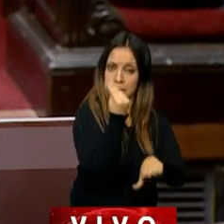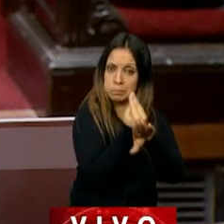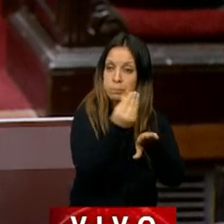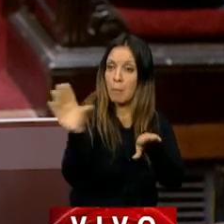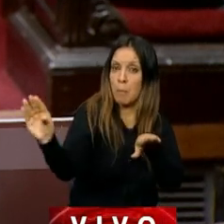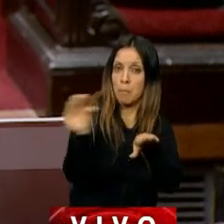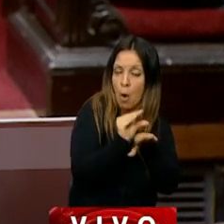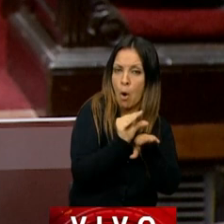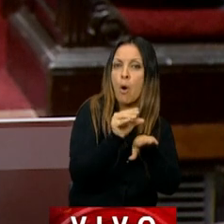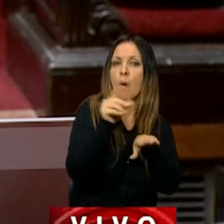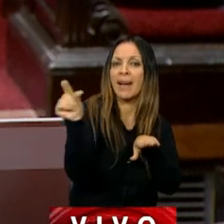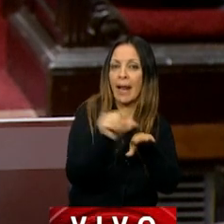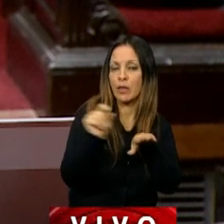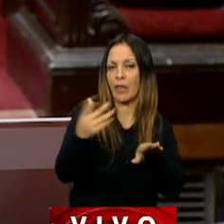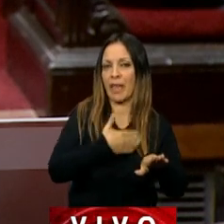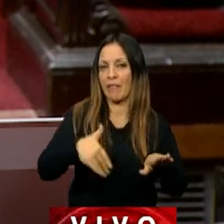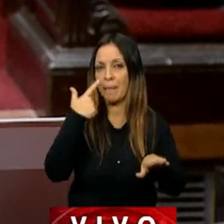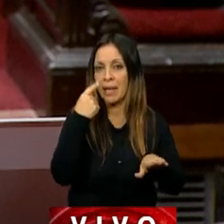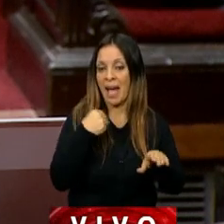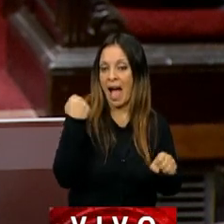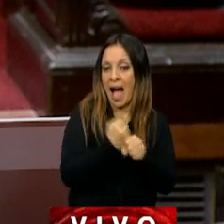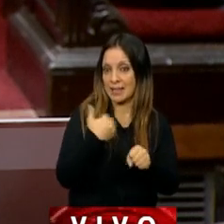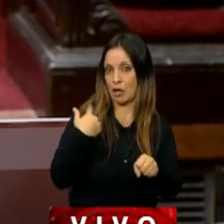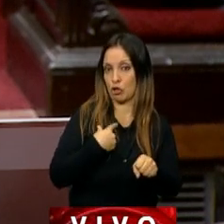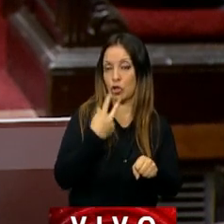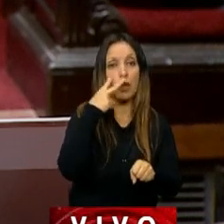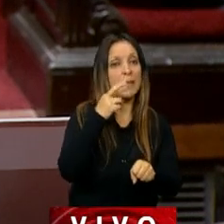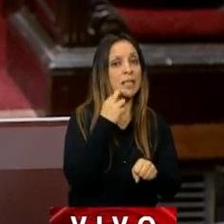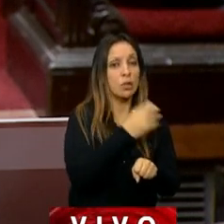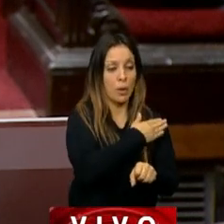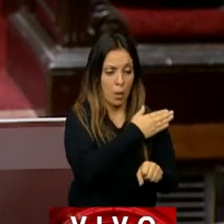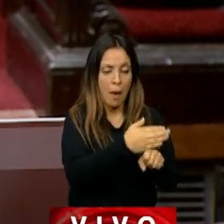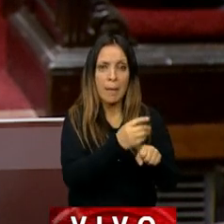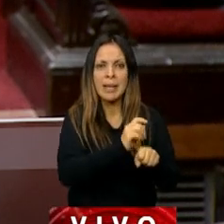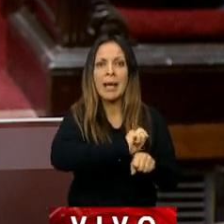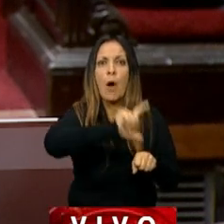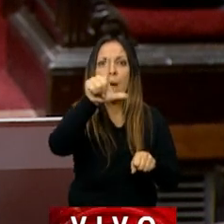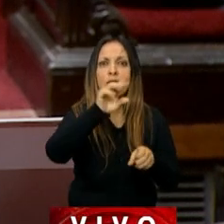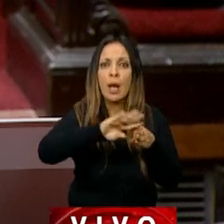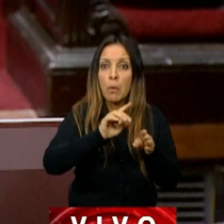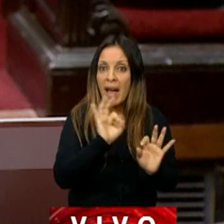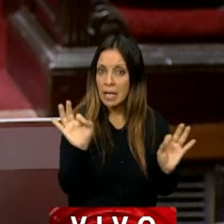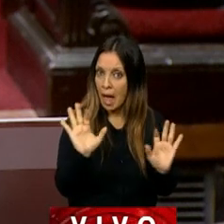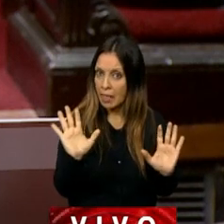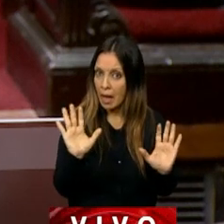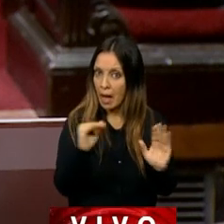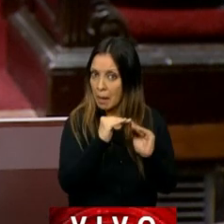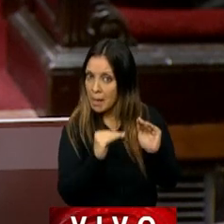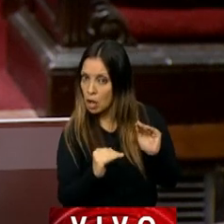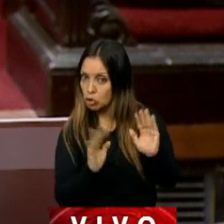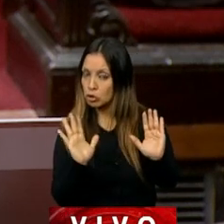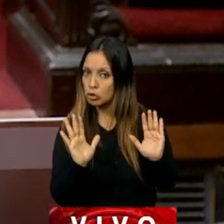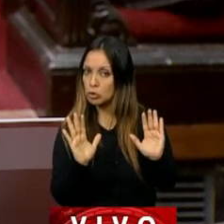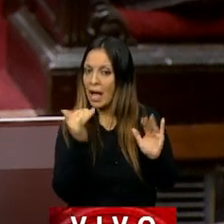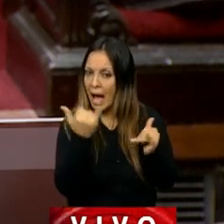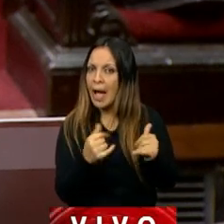crédito del FMI hasta que terminó nuestro gobierno en el 2019, no hubo ningún aumento de la deuda. Es más, bajó. Está